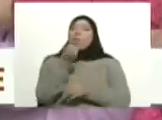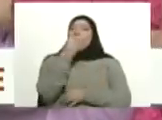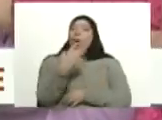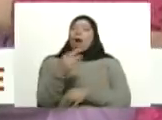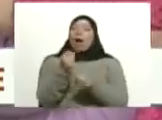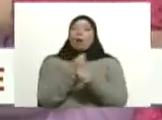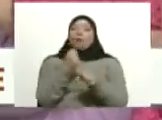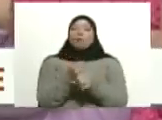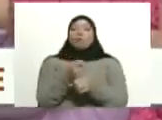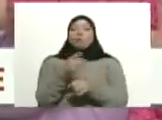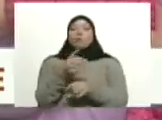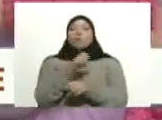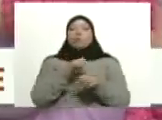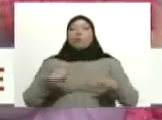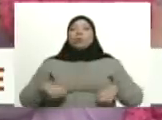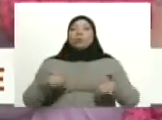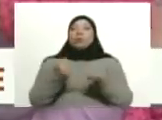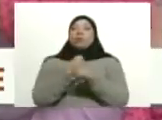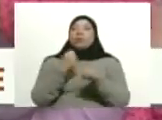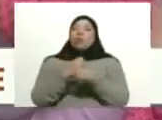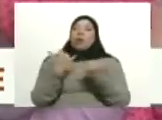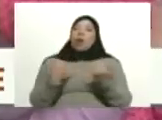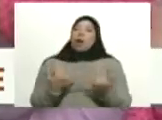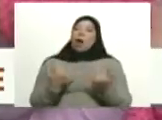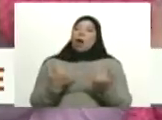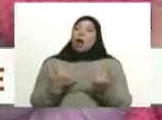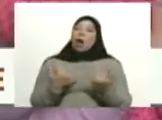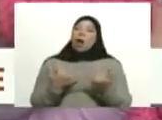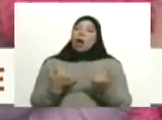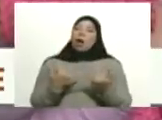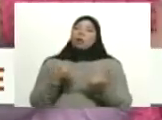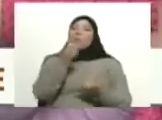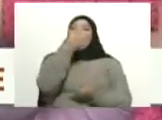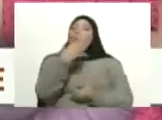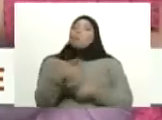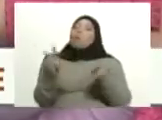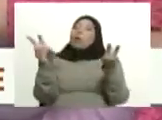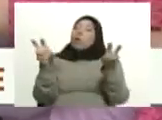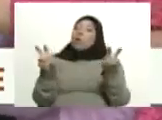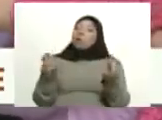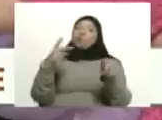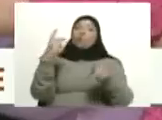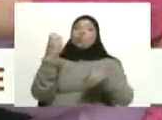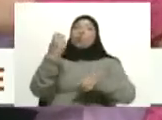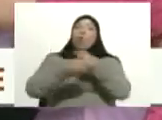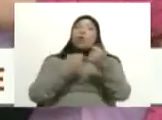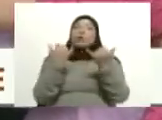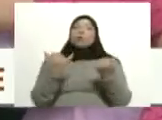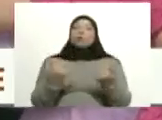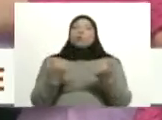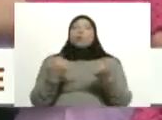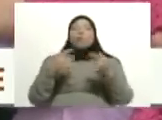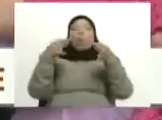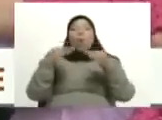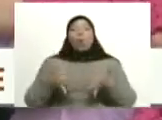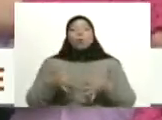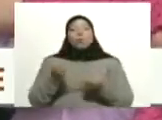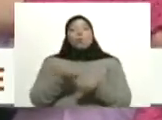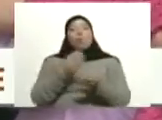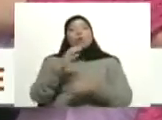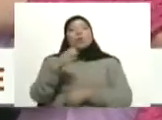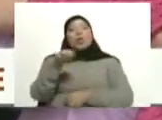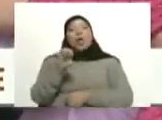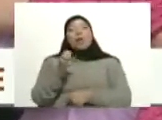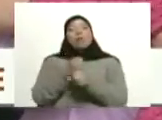Yo supongo y espero que esta buena nueva del consenso que se logró para conformar el Consejo